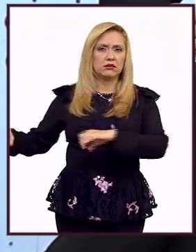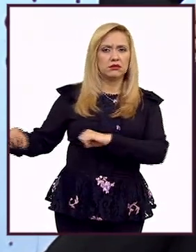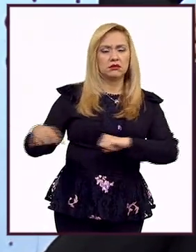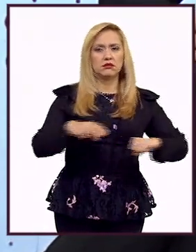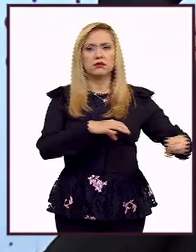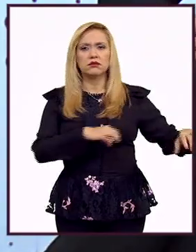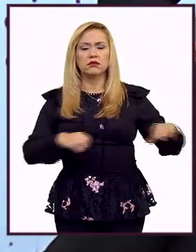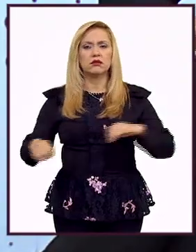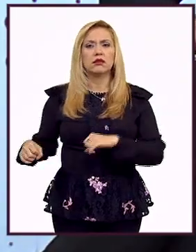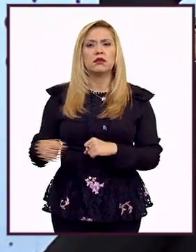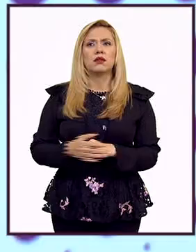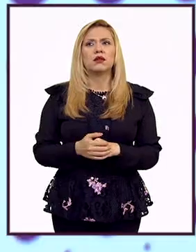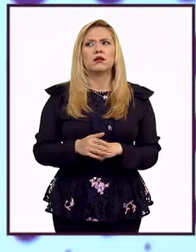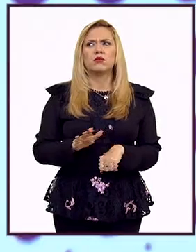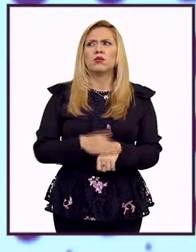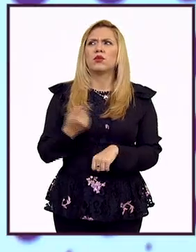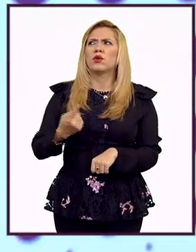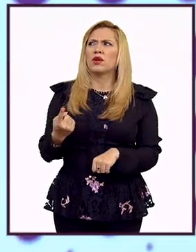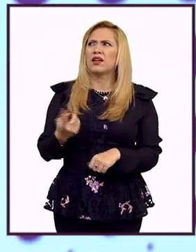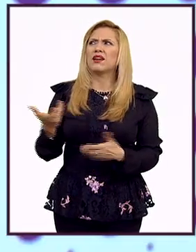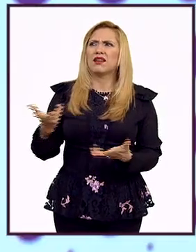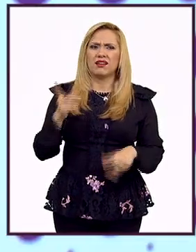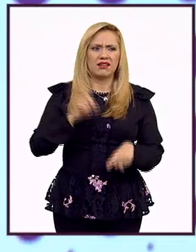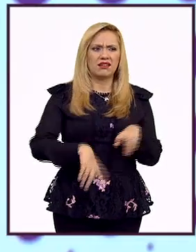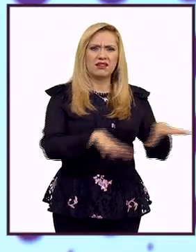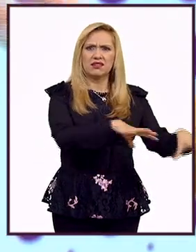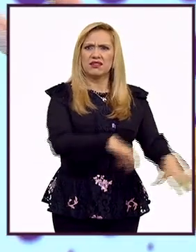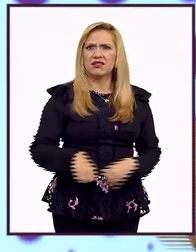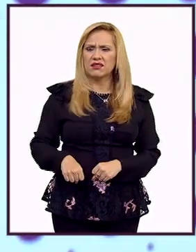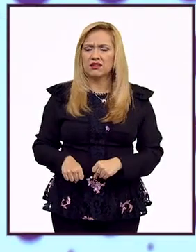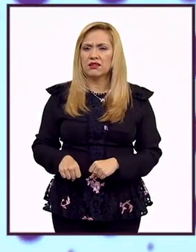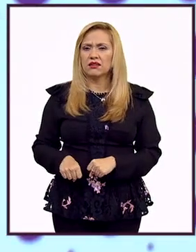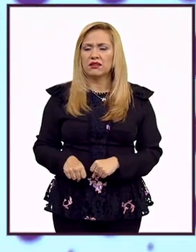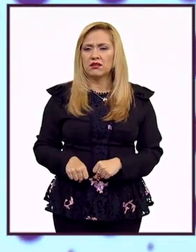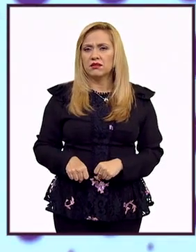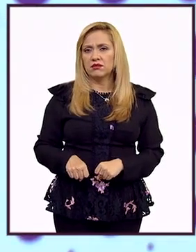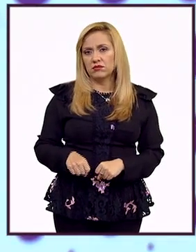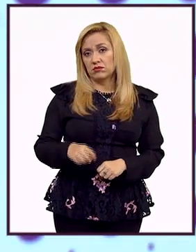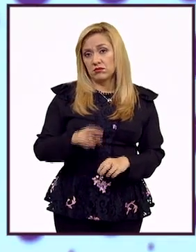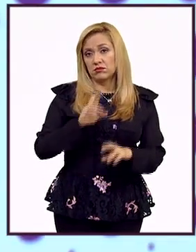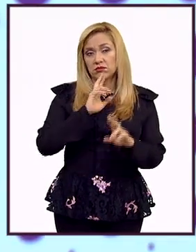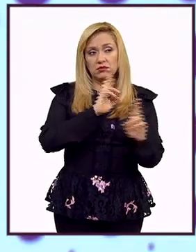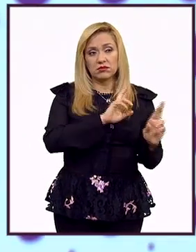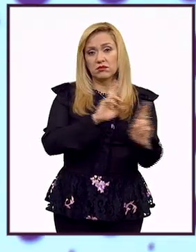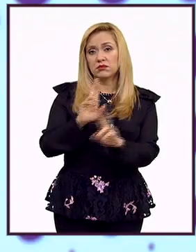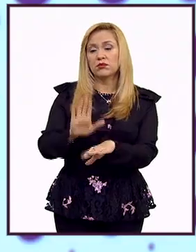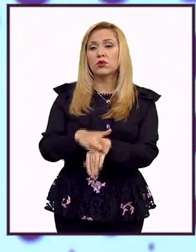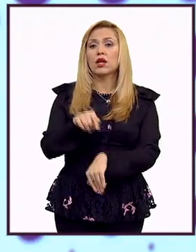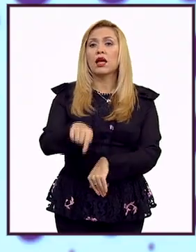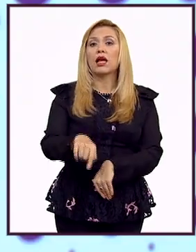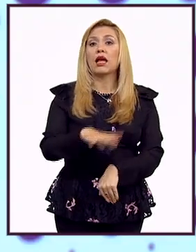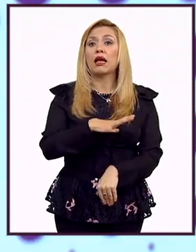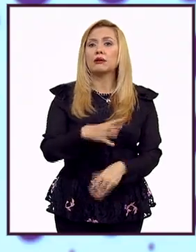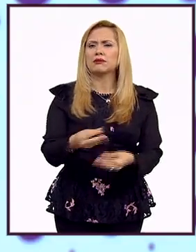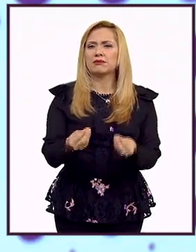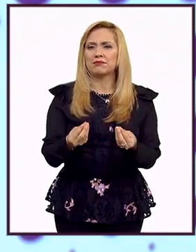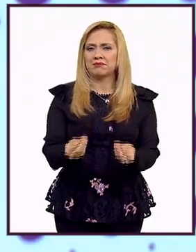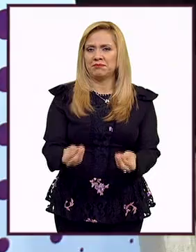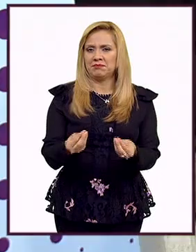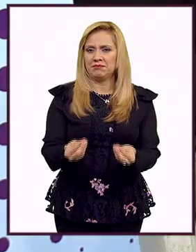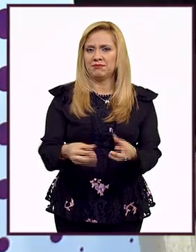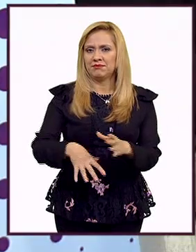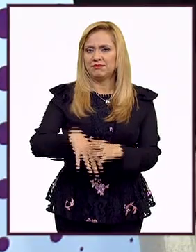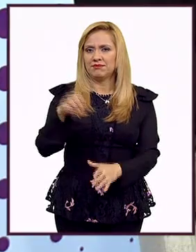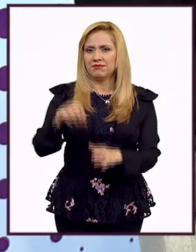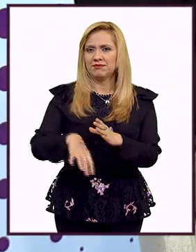de tu pregunta de, bueno, ¿y por qué los intereses por despojar y desalojar? Y tiene que ver también con lo que nos respondía Claudia, pues porque ahí están muchos recursos. Digamos, la